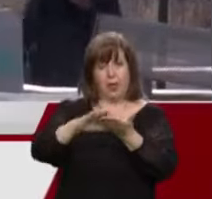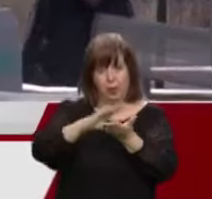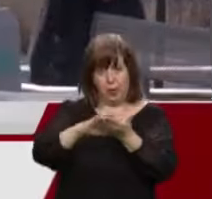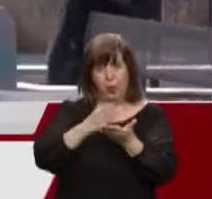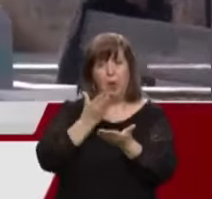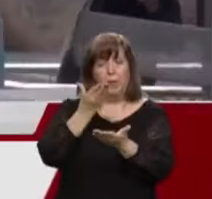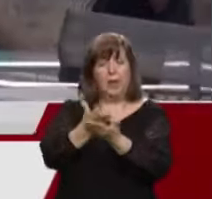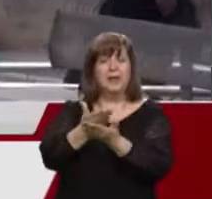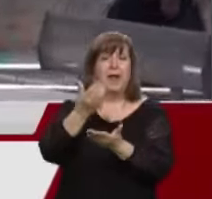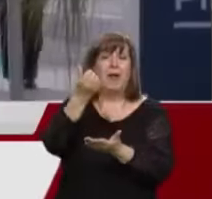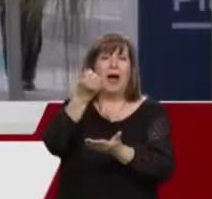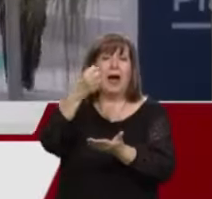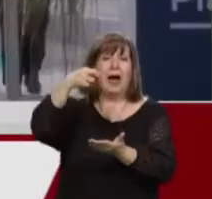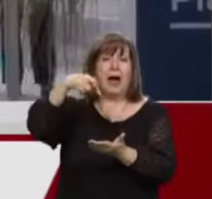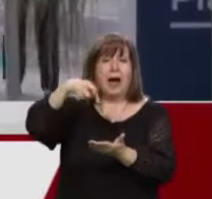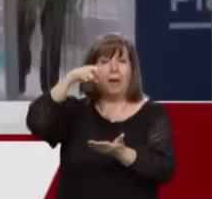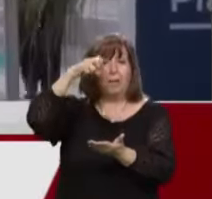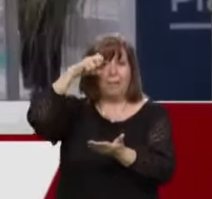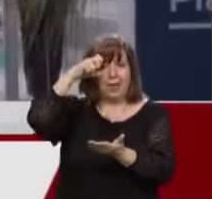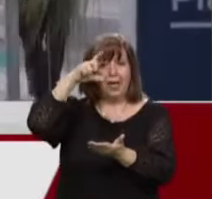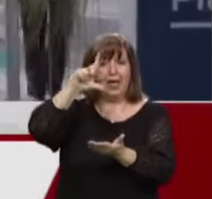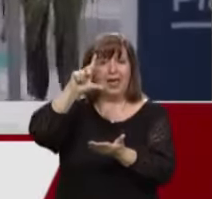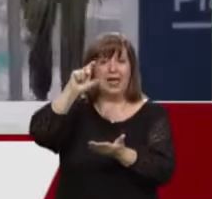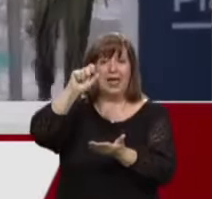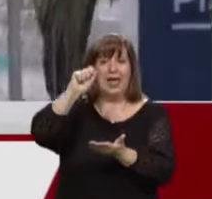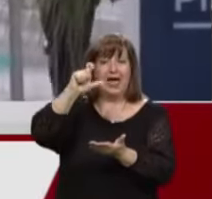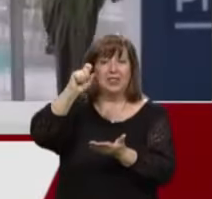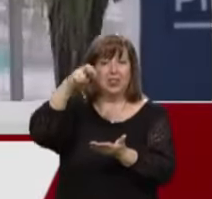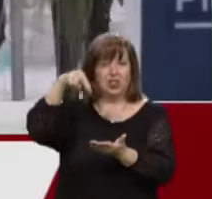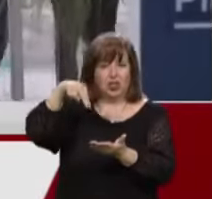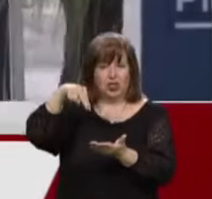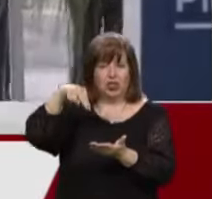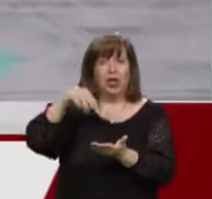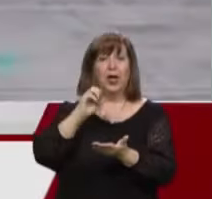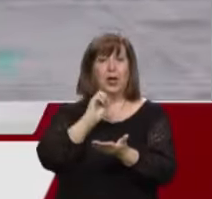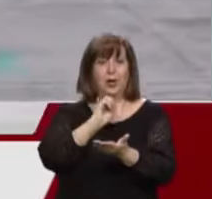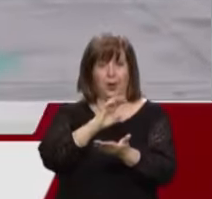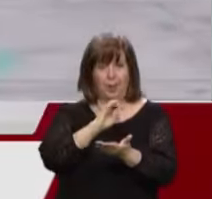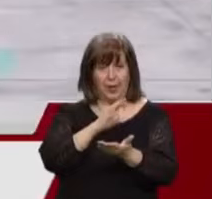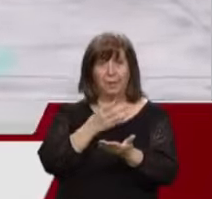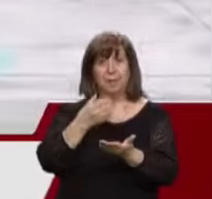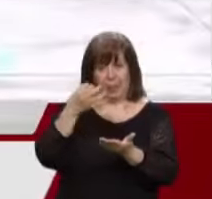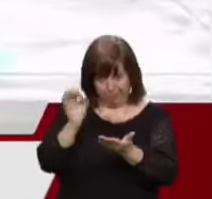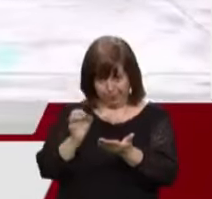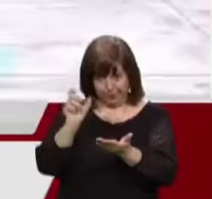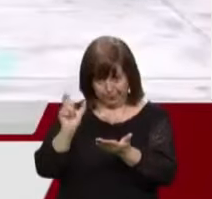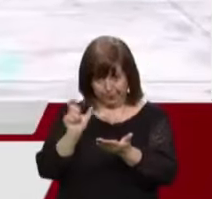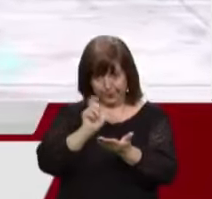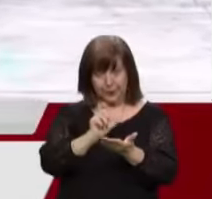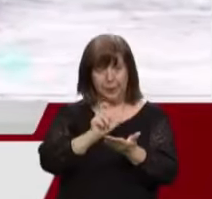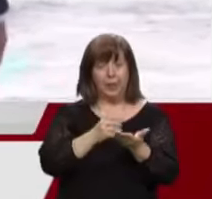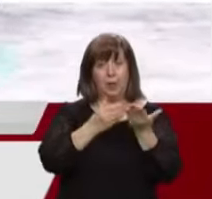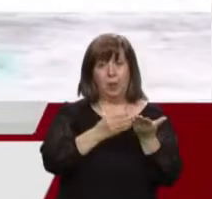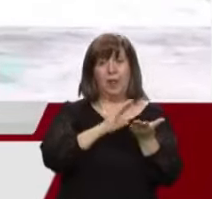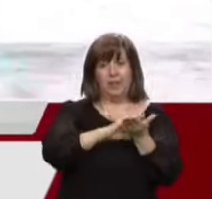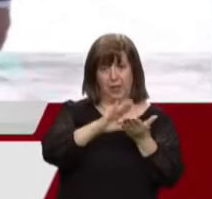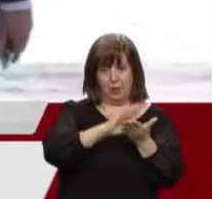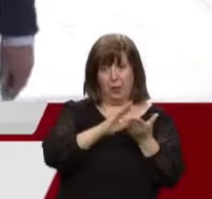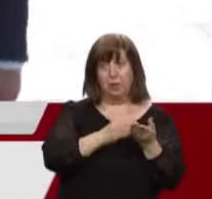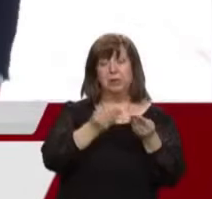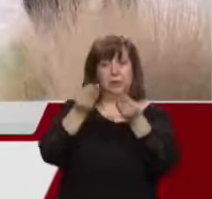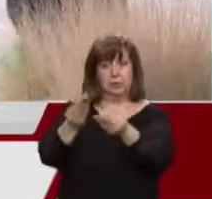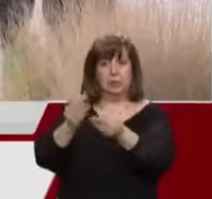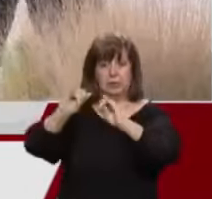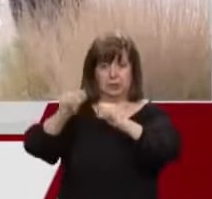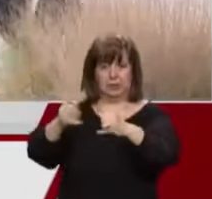abogados, todos ellos, todos los abogados y los fiscales apelen a esta sentencia.